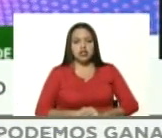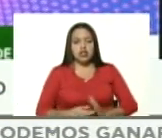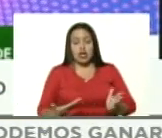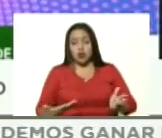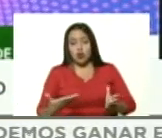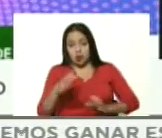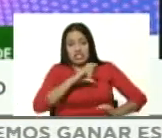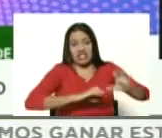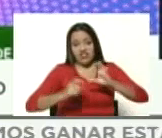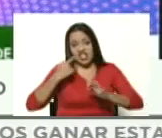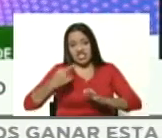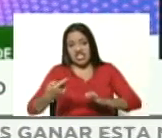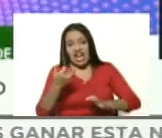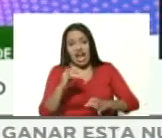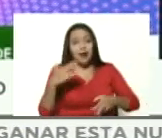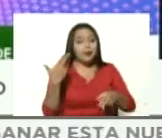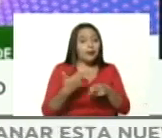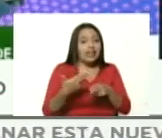devastadores,